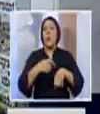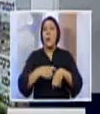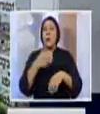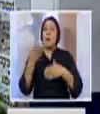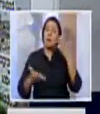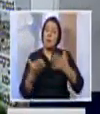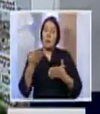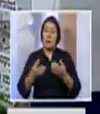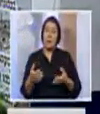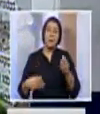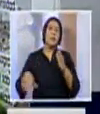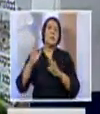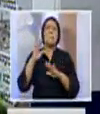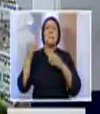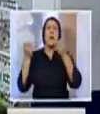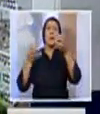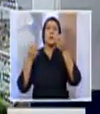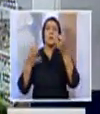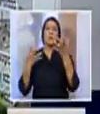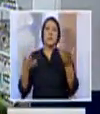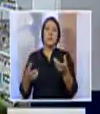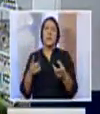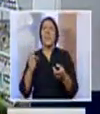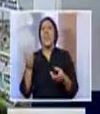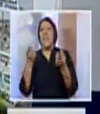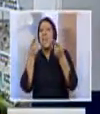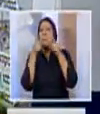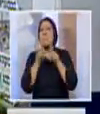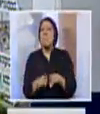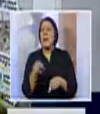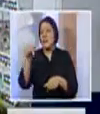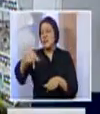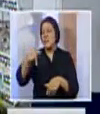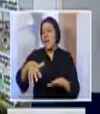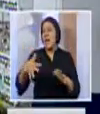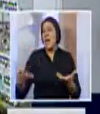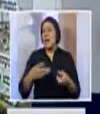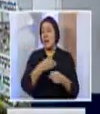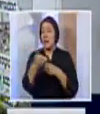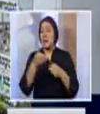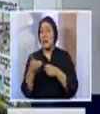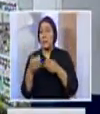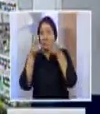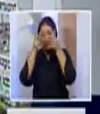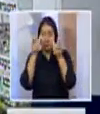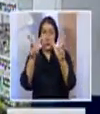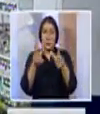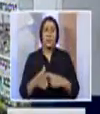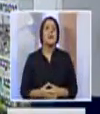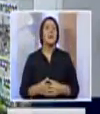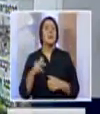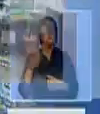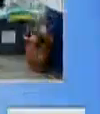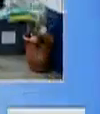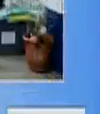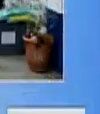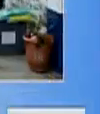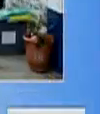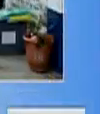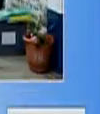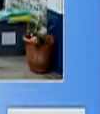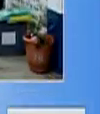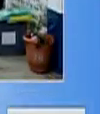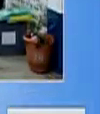llevaremos más información acerca de qué es lo que está sucediendo acá en el departamento de Suchitepéquez. Así que esta es la información que tenemos hasta el